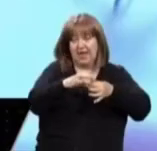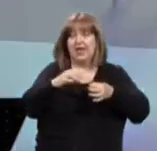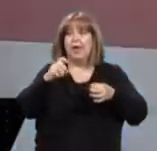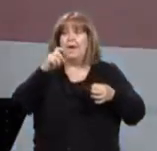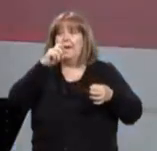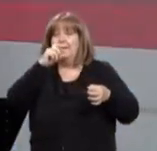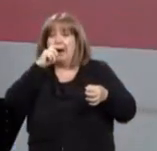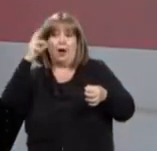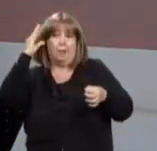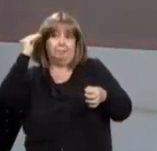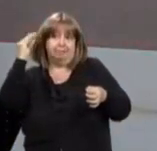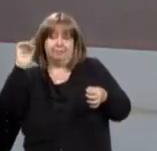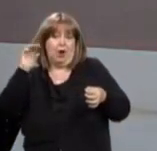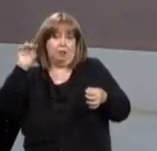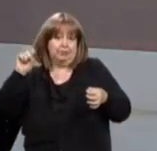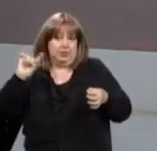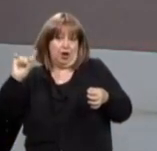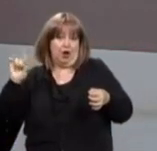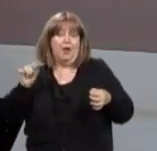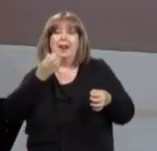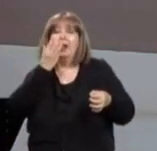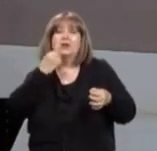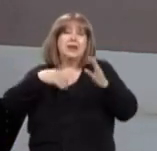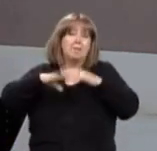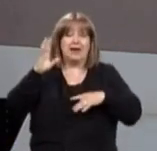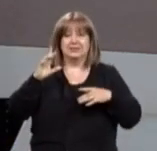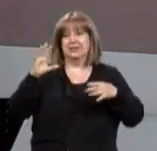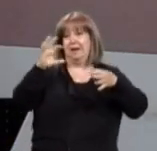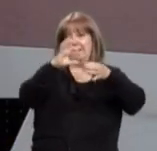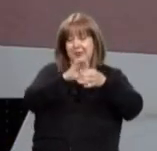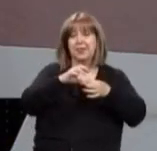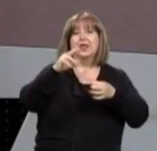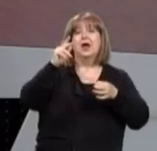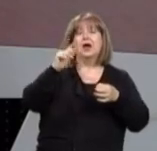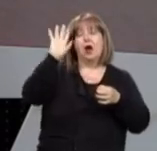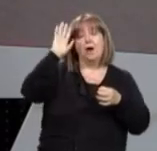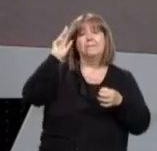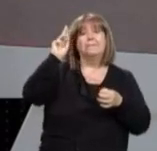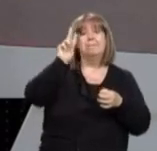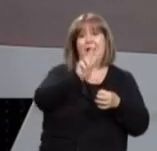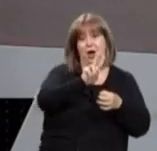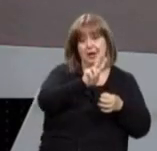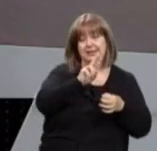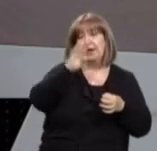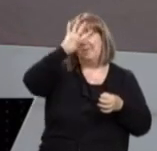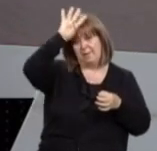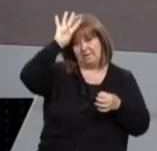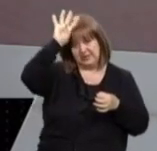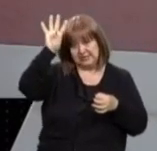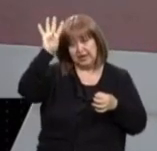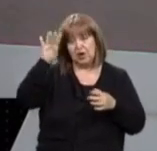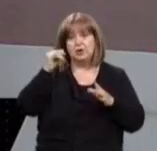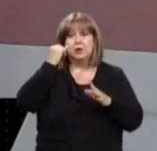Post-papado lo tachan de peronista, porque antes de eso había rispideces, de hecho. Y con Néstor Kirchner fue el mayor pico de tensión que tuvo la